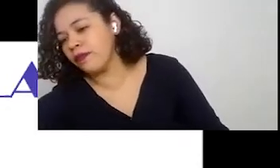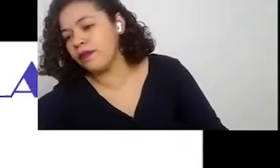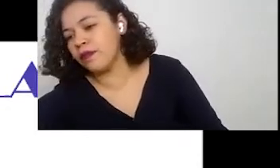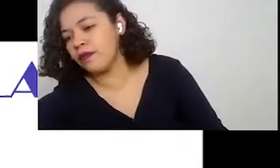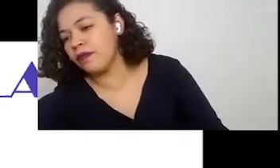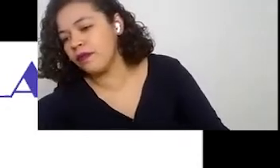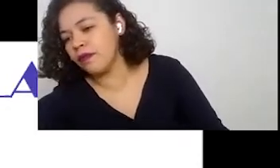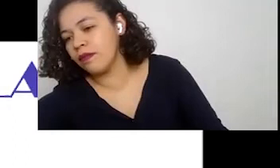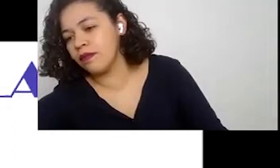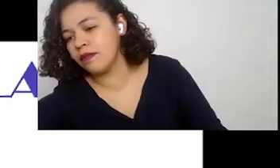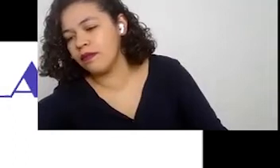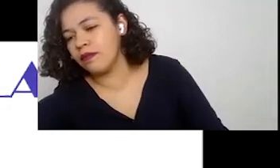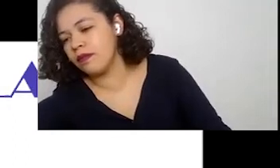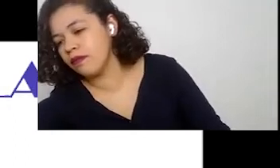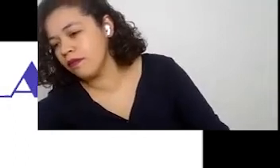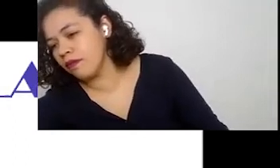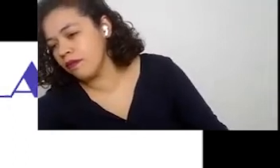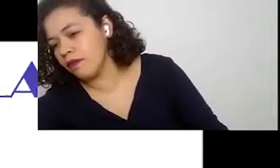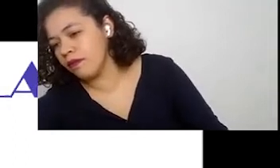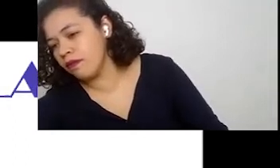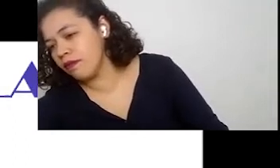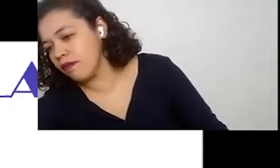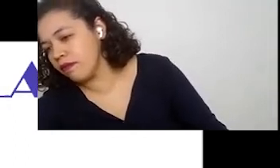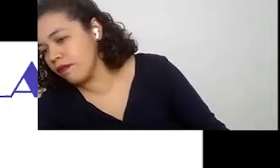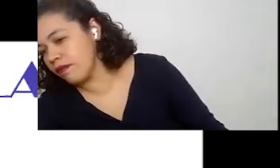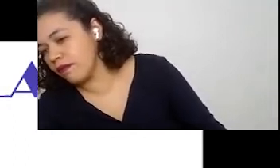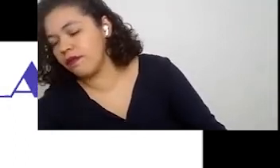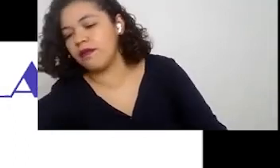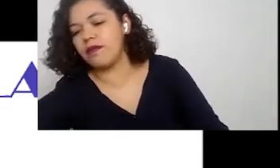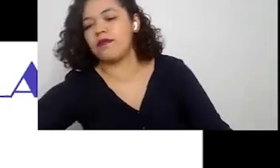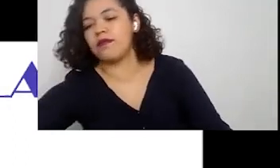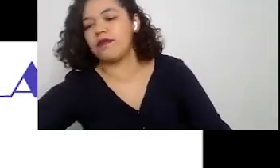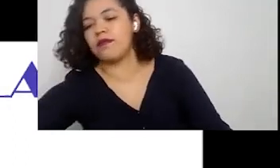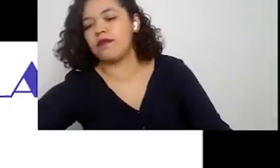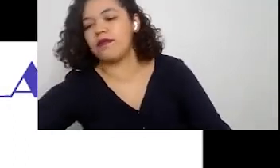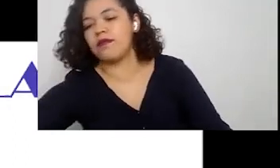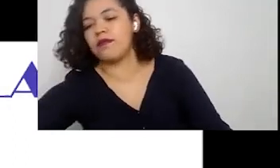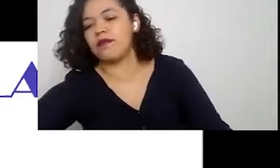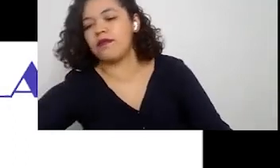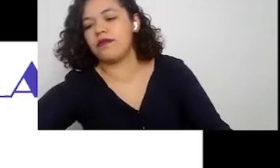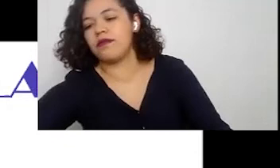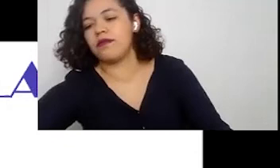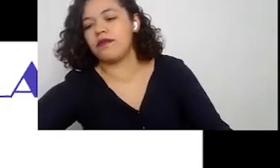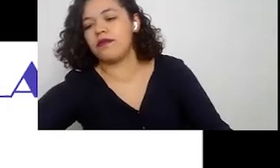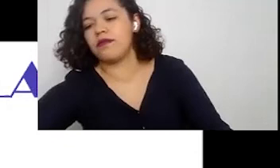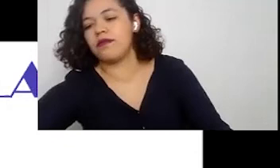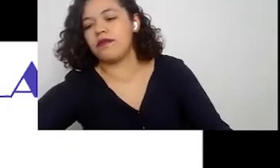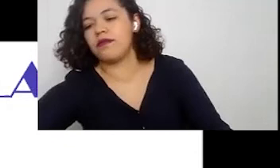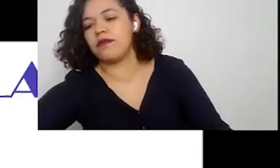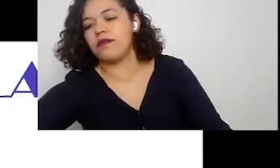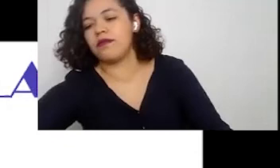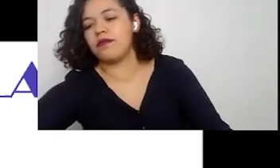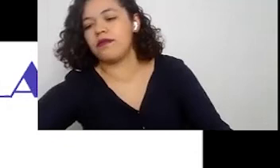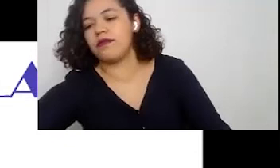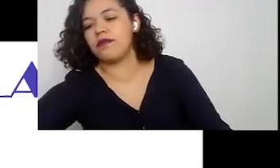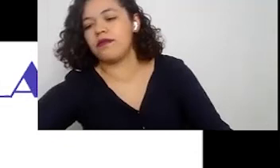de este año. Fíjense, estas estadísticas, esta organización de Hispanic Philanthropic en su